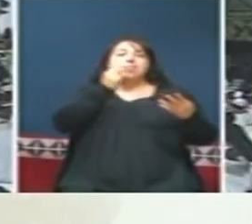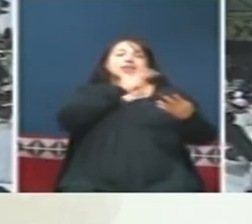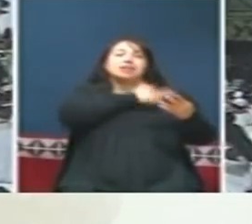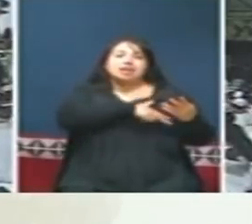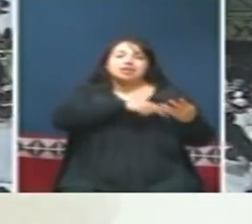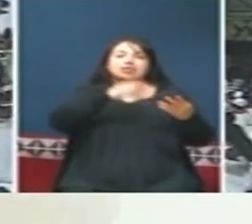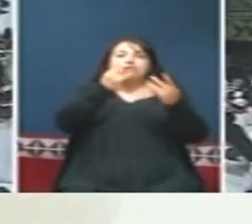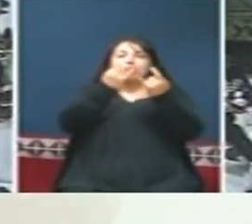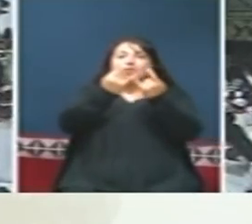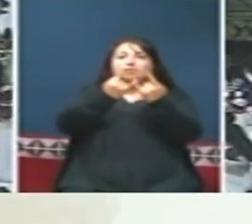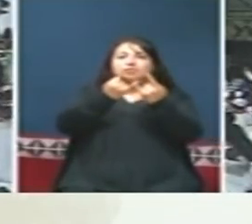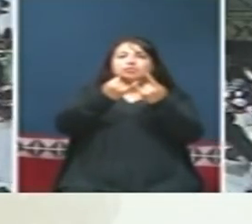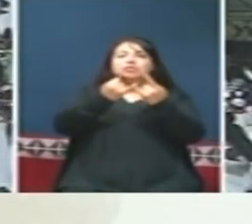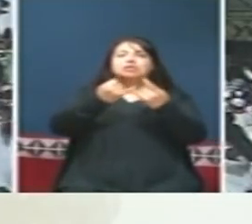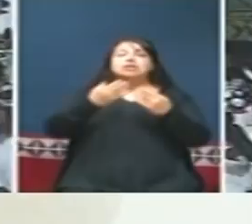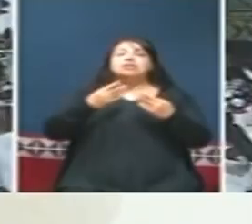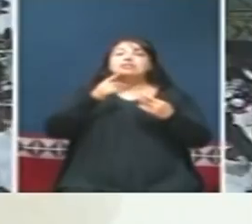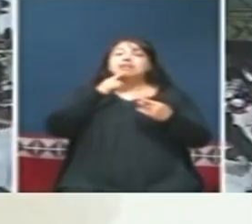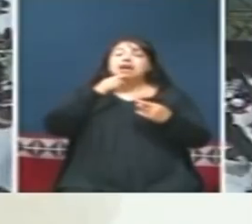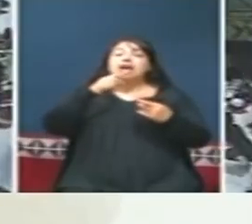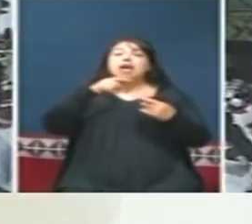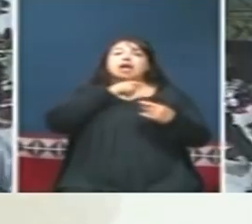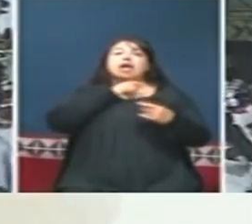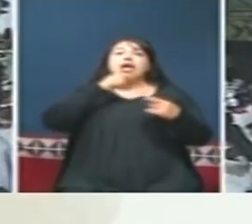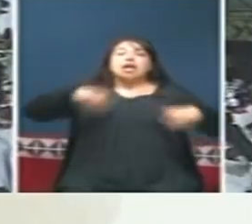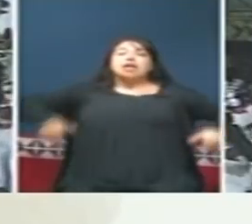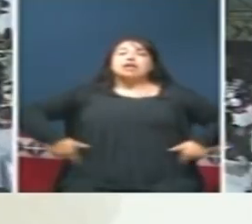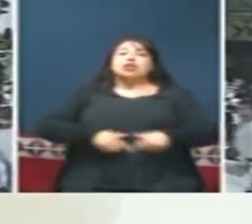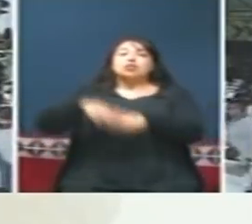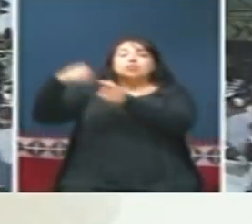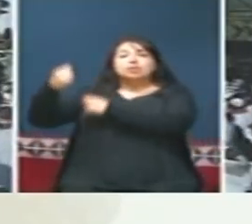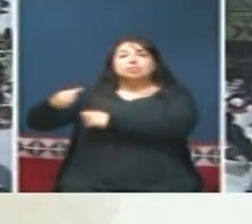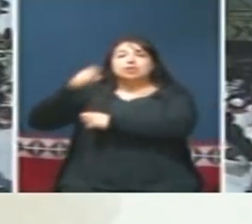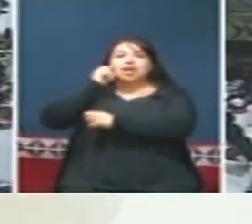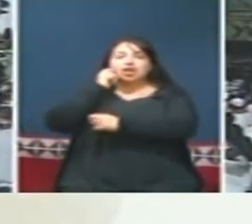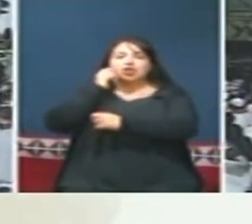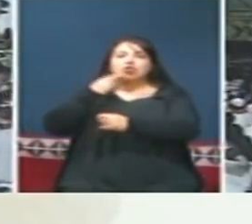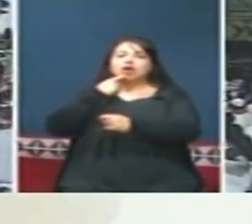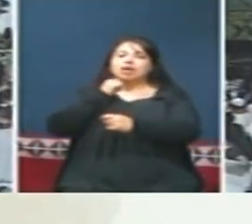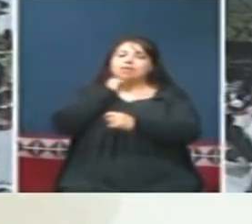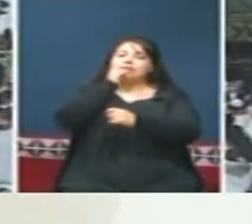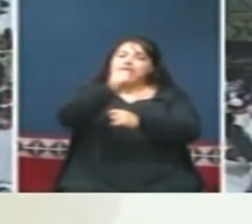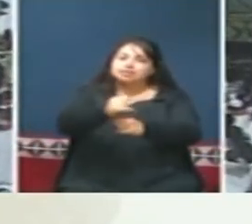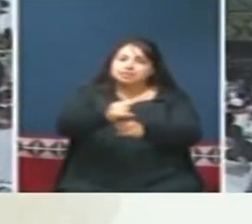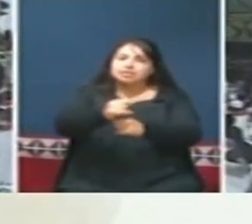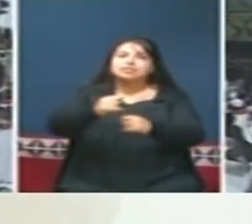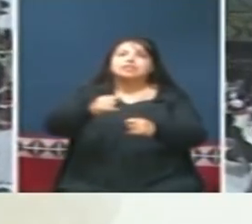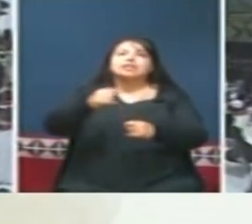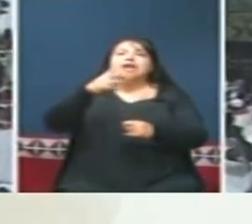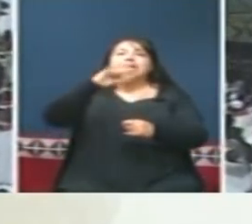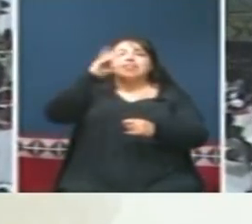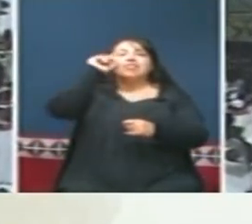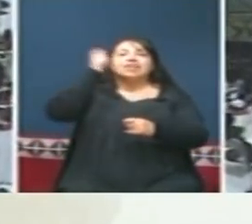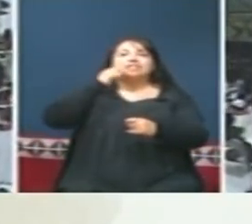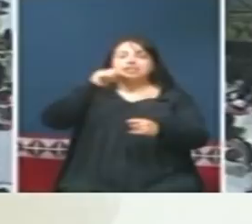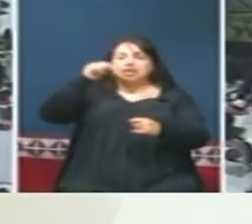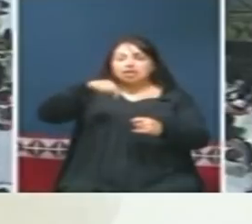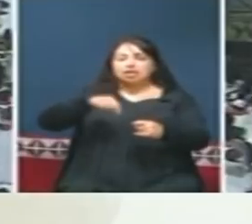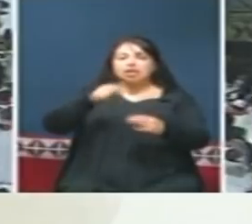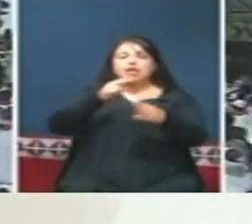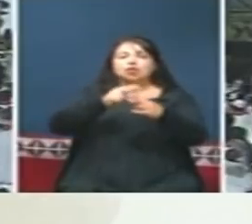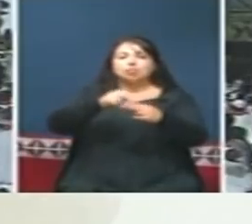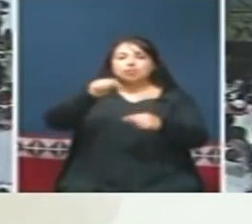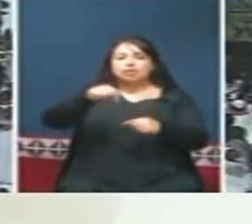solicitado por Monseñor Dante Braida, obispo de La Rioja, en nombre de esta iglesia particular.